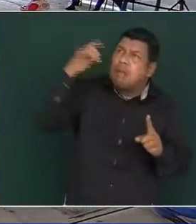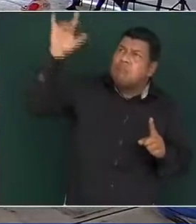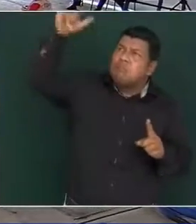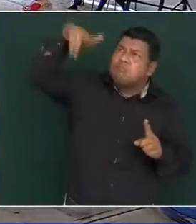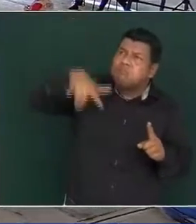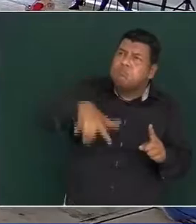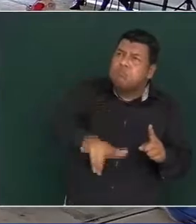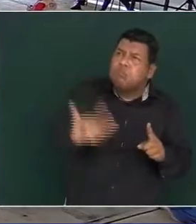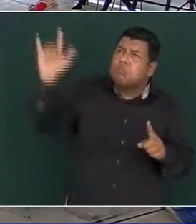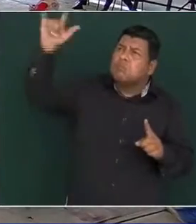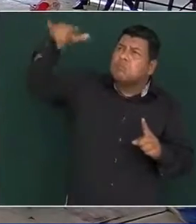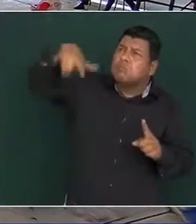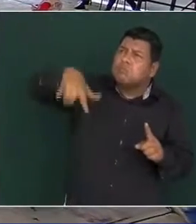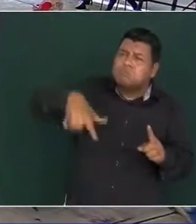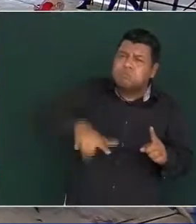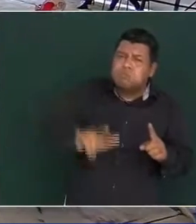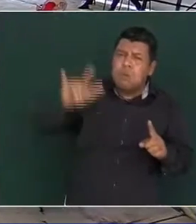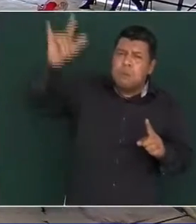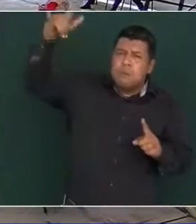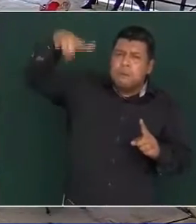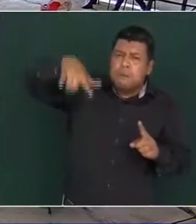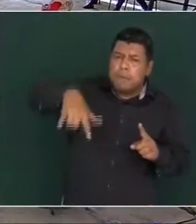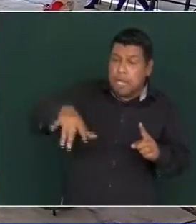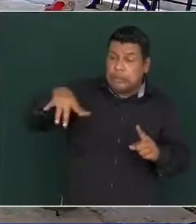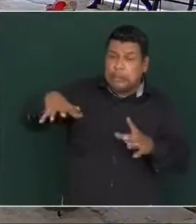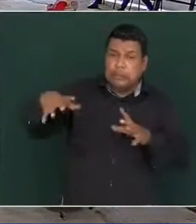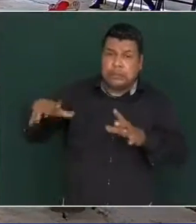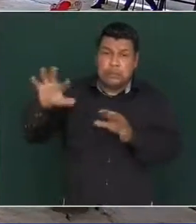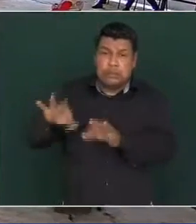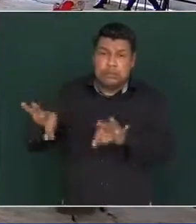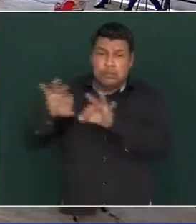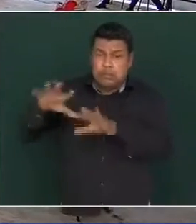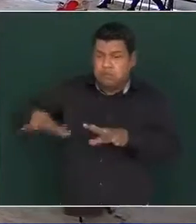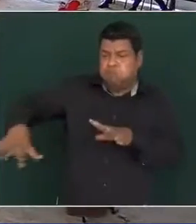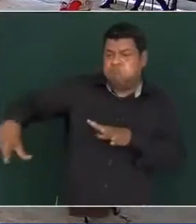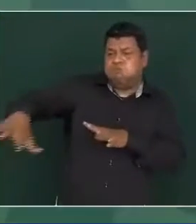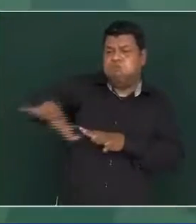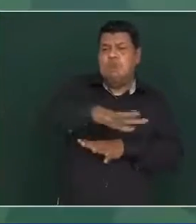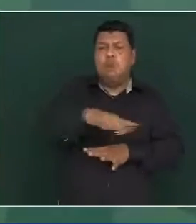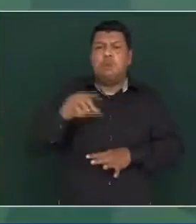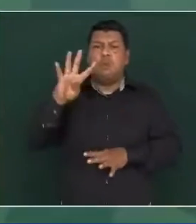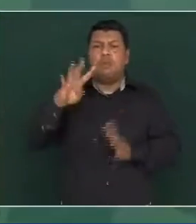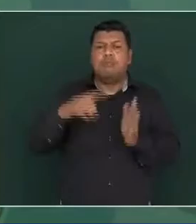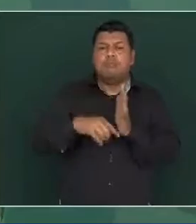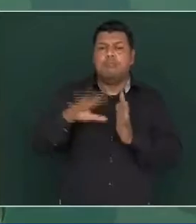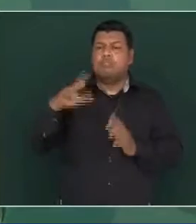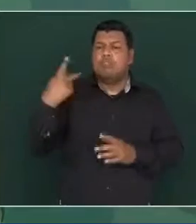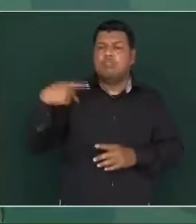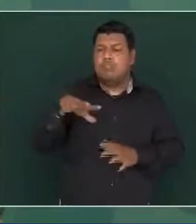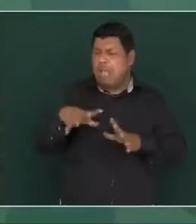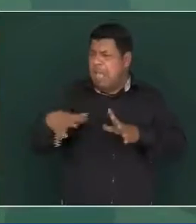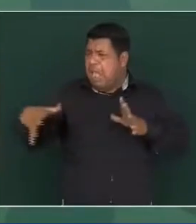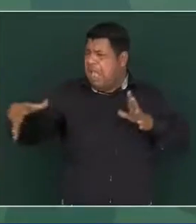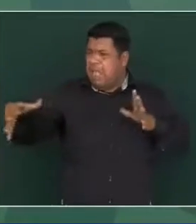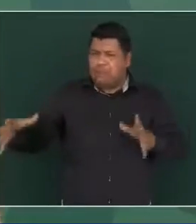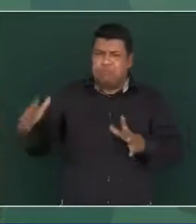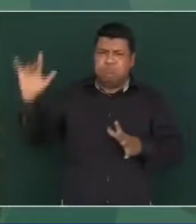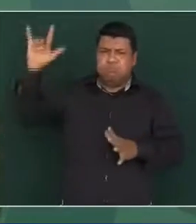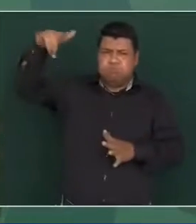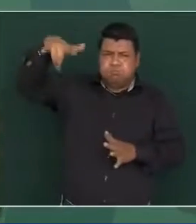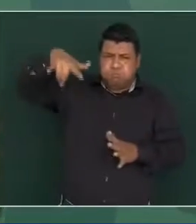consecutiva en la pista central y en la pista norte, que son las pistas de 4.5 kilómetros de largo. Van